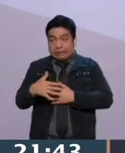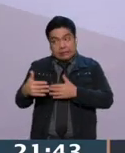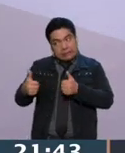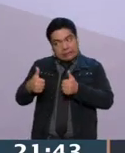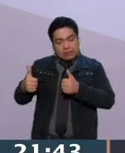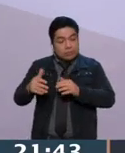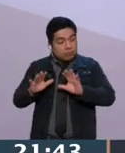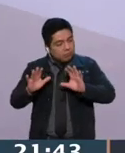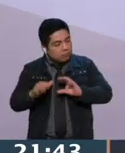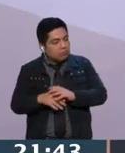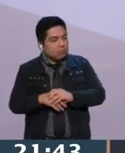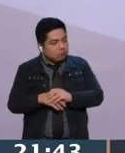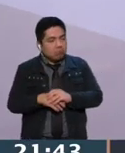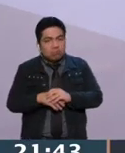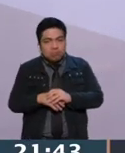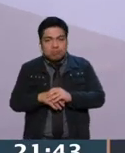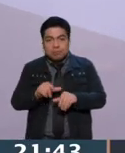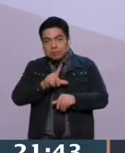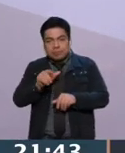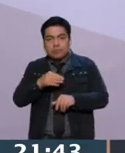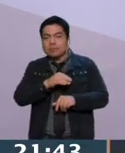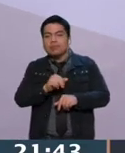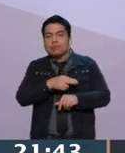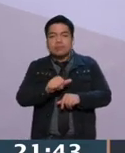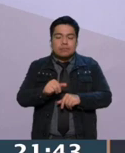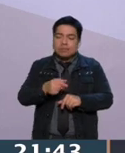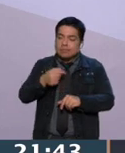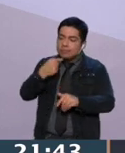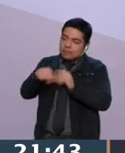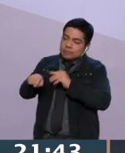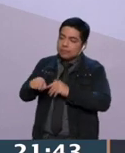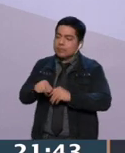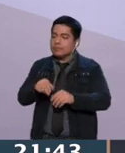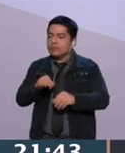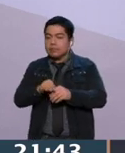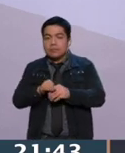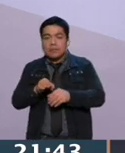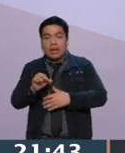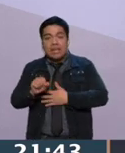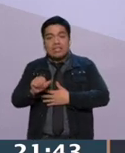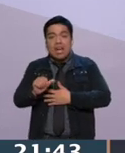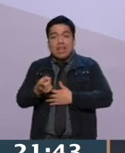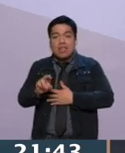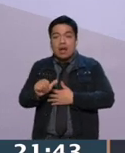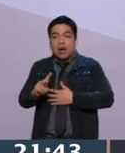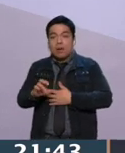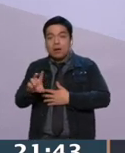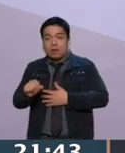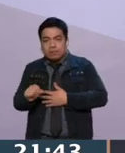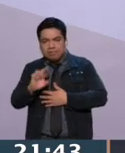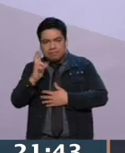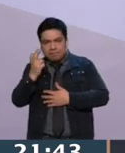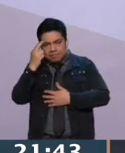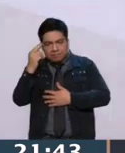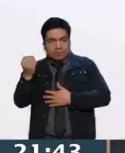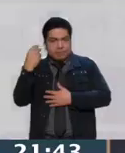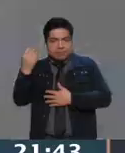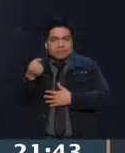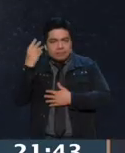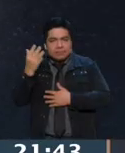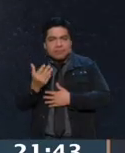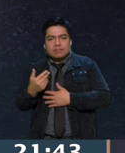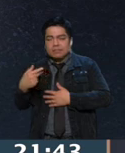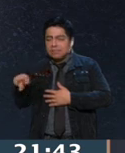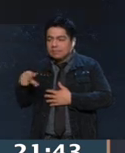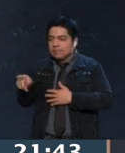pesadito, pero bueno. En más información, Morena denunció ante el Instituto Electoral de la Ciudad de México a Sandra Cuevas por el evento que realizó en la Arena México en el que presentó